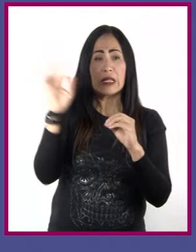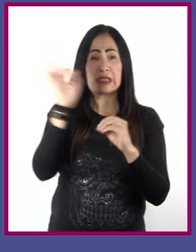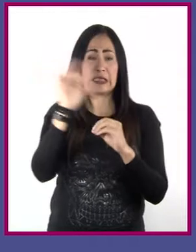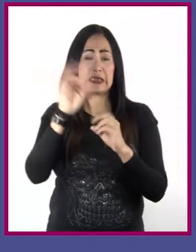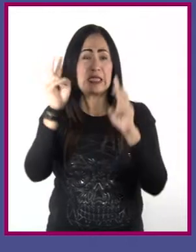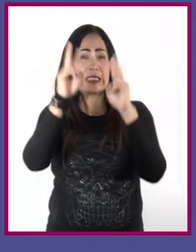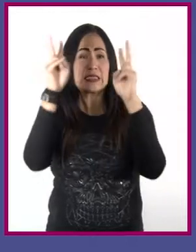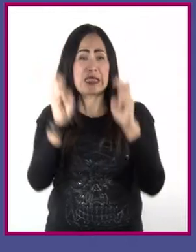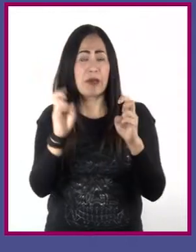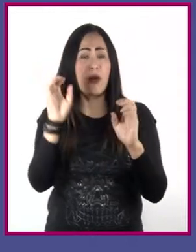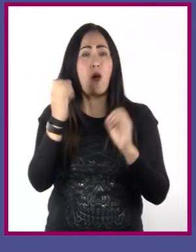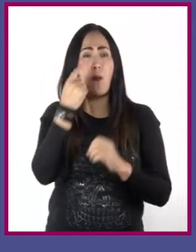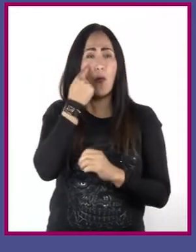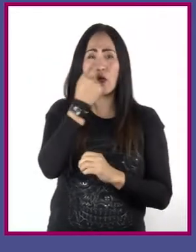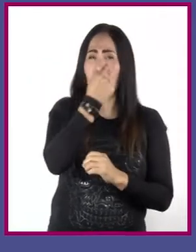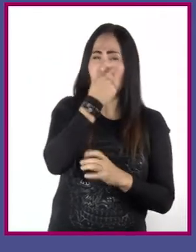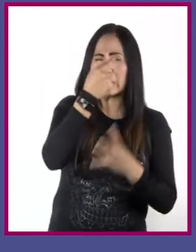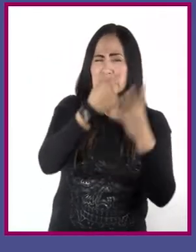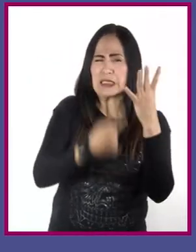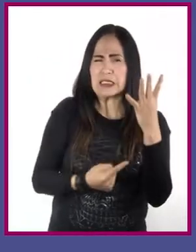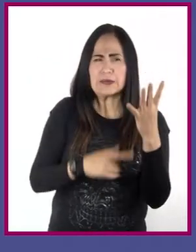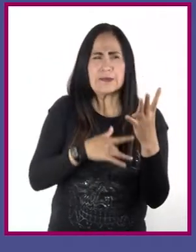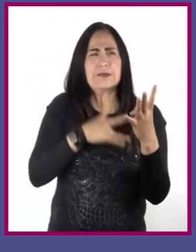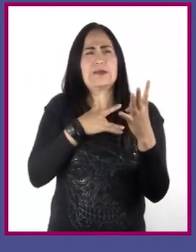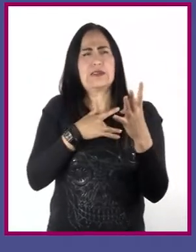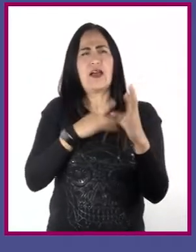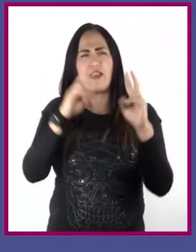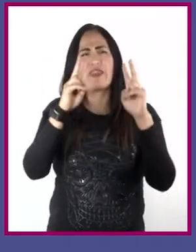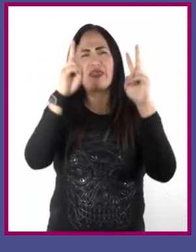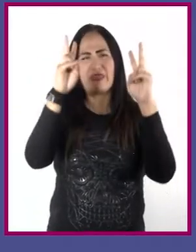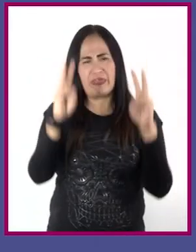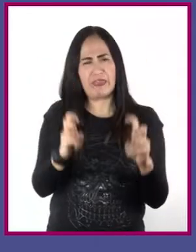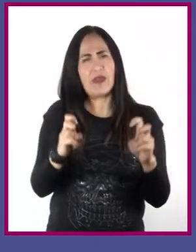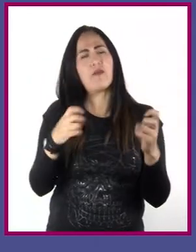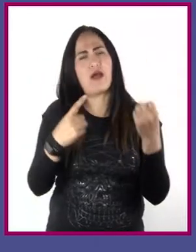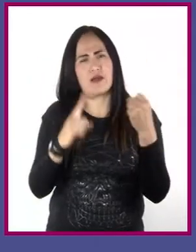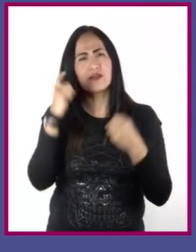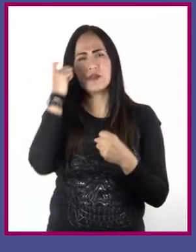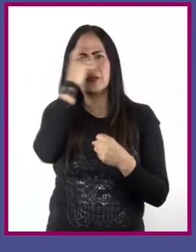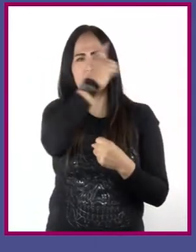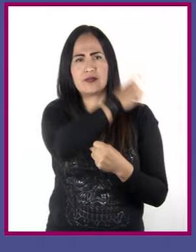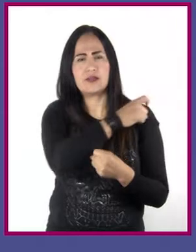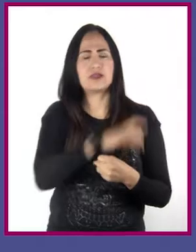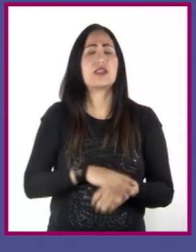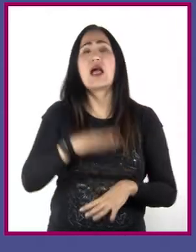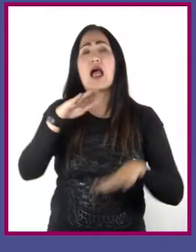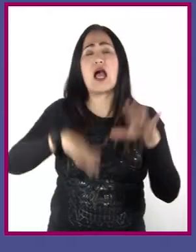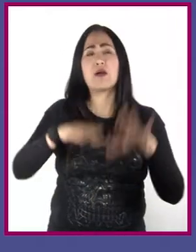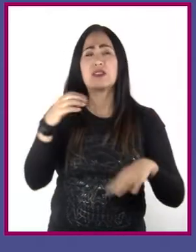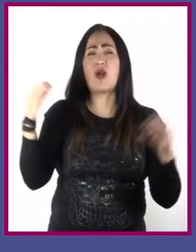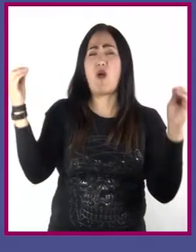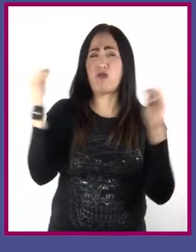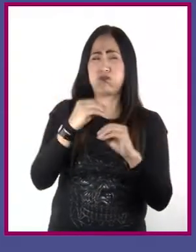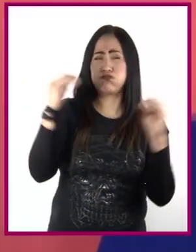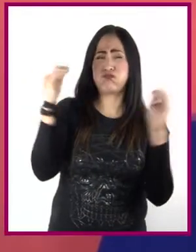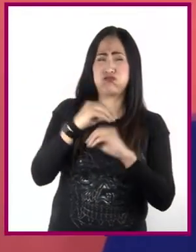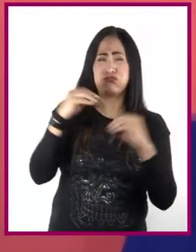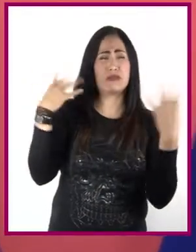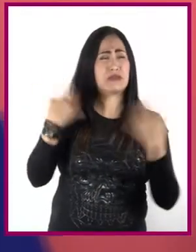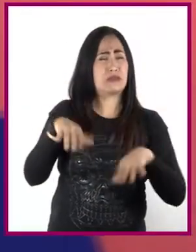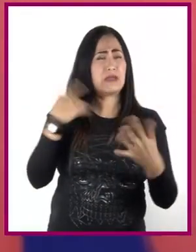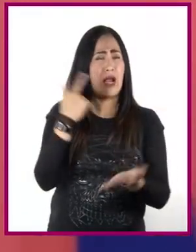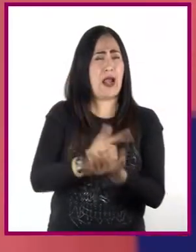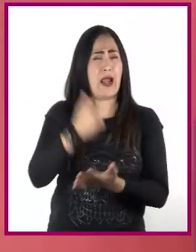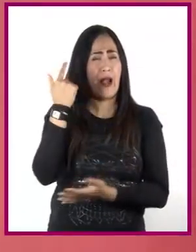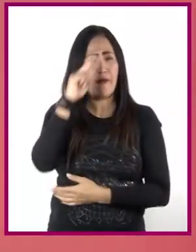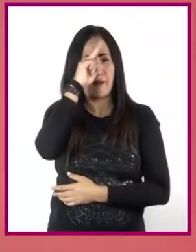punto de vista tocan un punto sensible de la sociedad, estas polémicas pueden alcanzar proporciones de incendio. Según